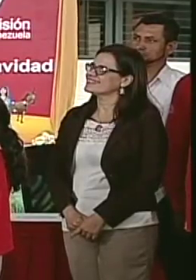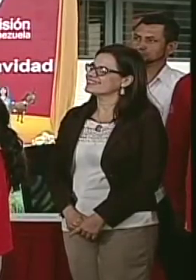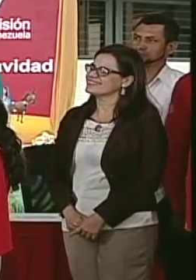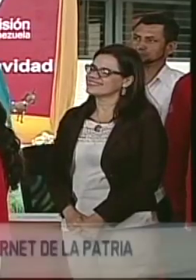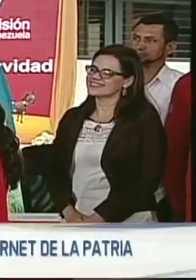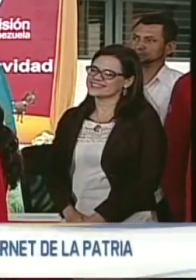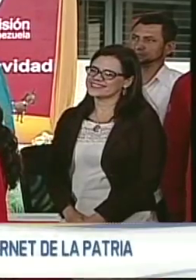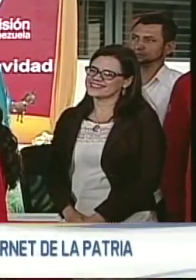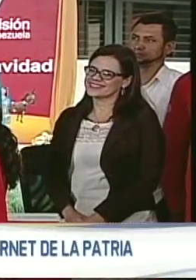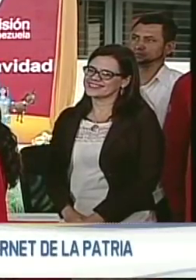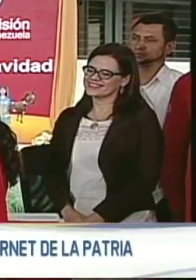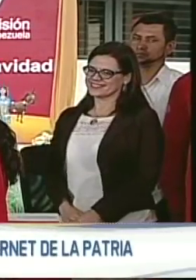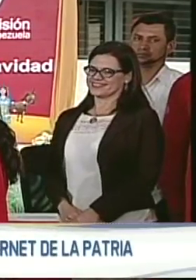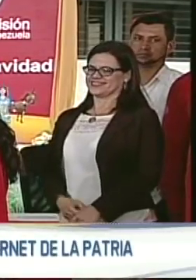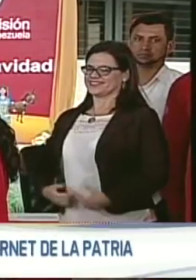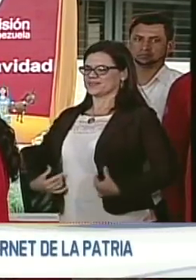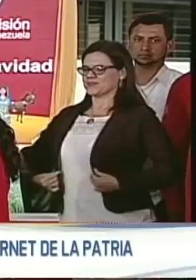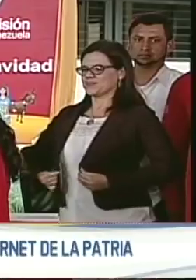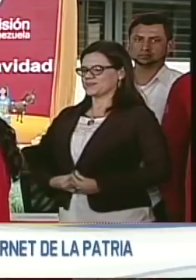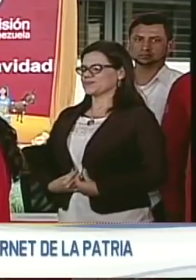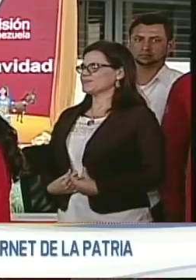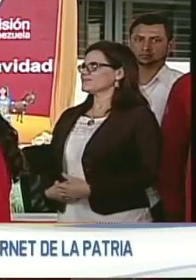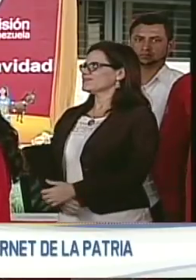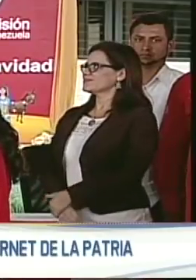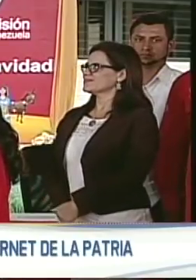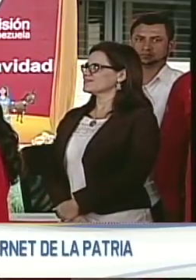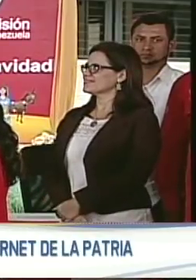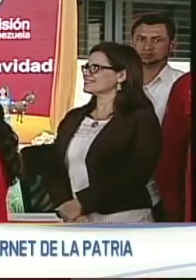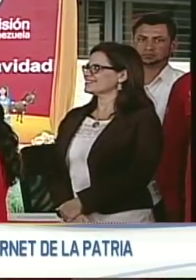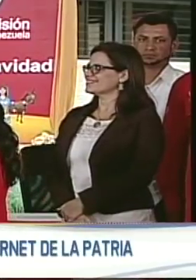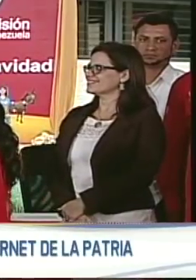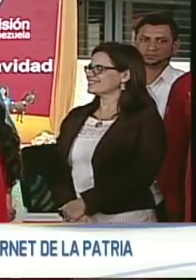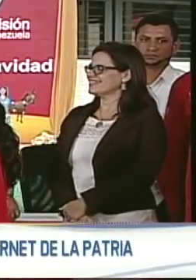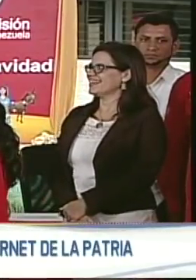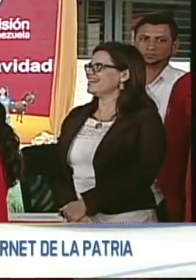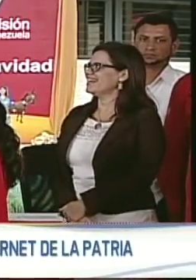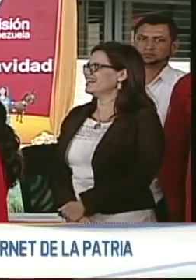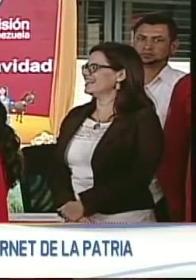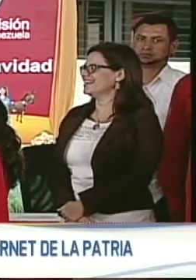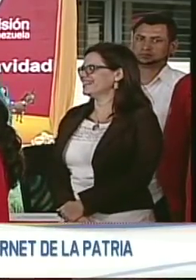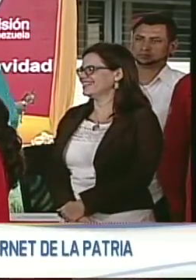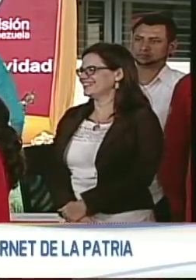y Holanda, Curazao, Curazao, Falcón, Falcón. Aquí estoy.